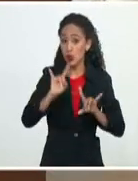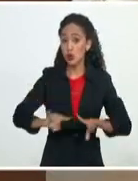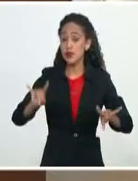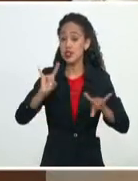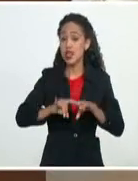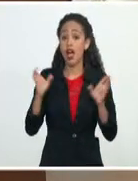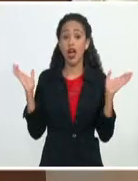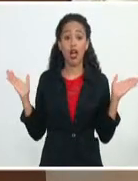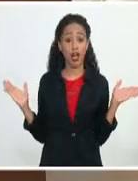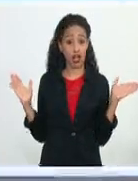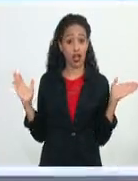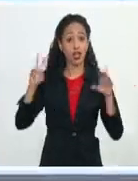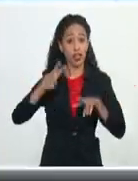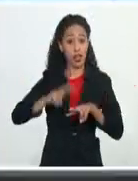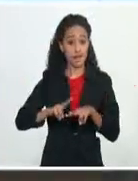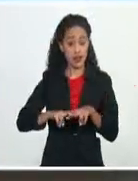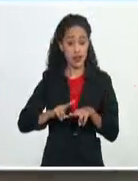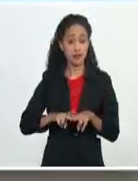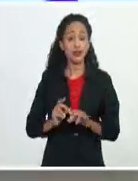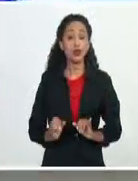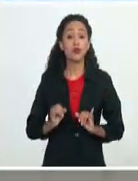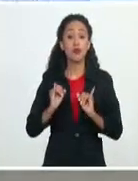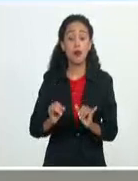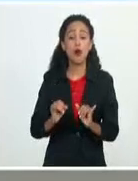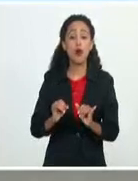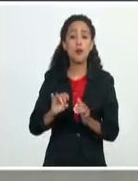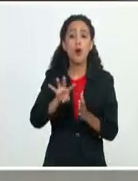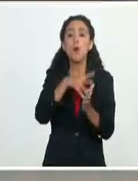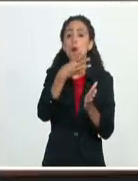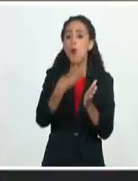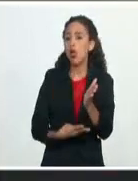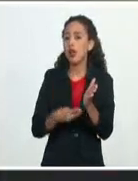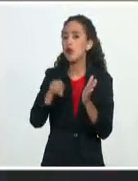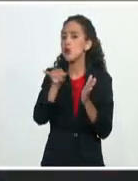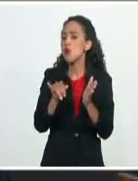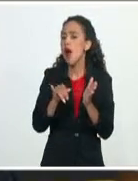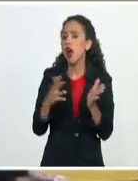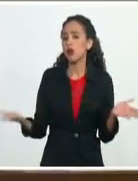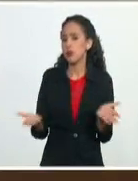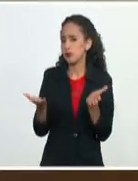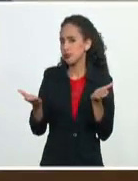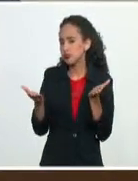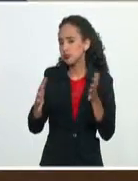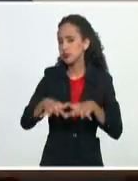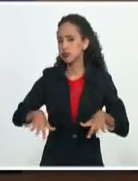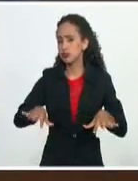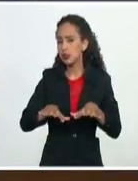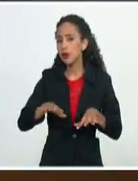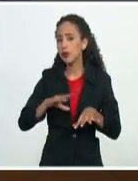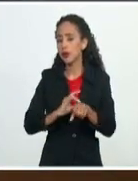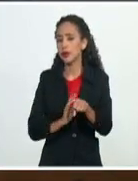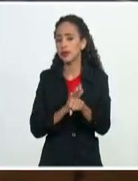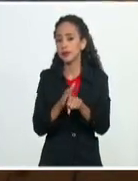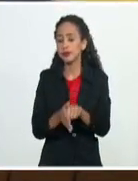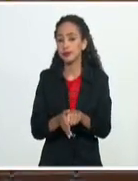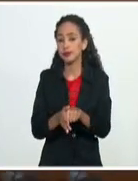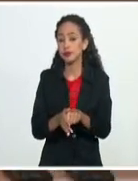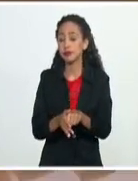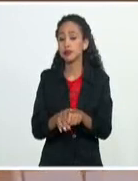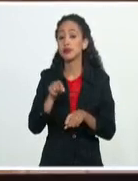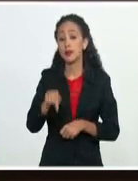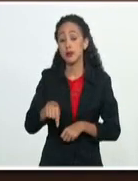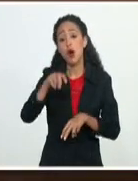ciencias Raúl Guinovart, al actualizar los modelos de pronóstico sobre el comportamiento de la enfermedad. El escenario se vislumbra más favorable